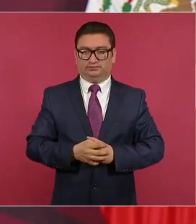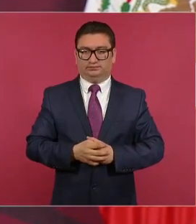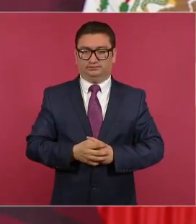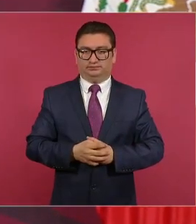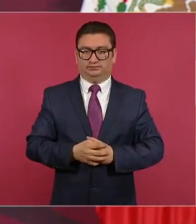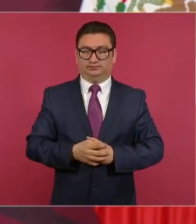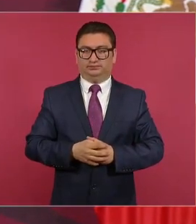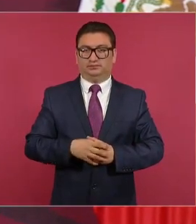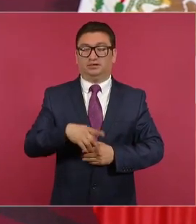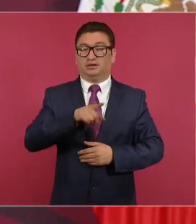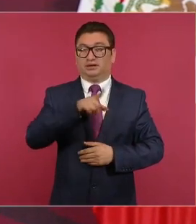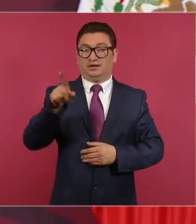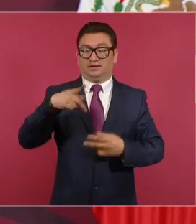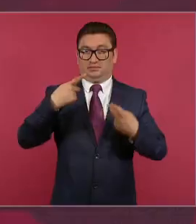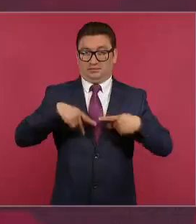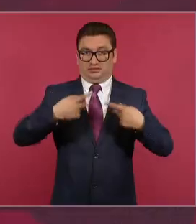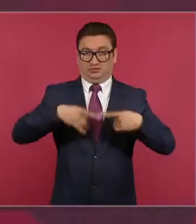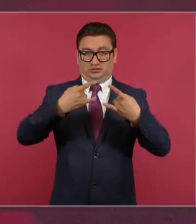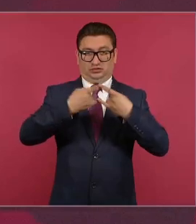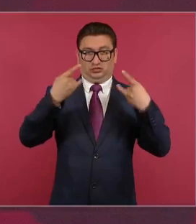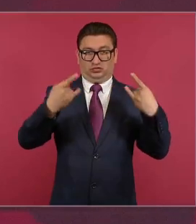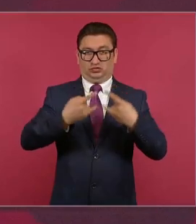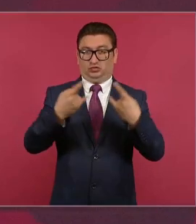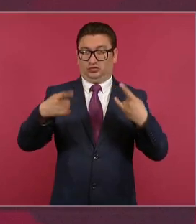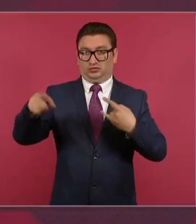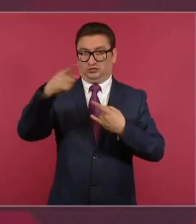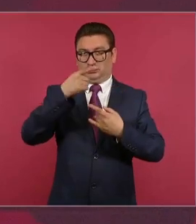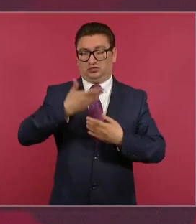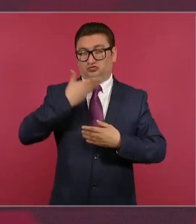Porque los historiadores conservadores,